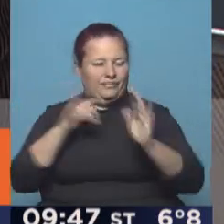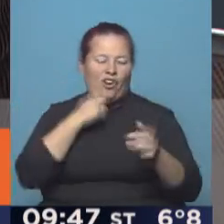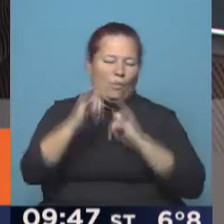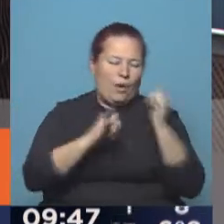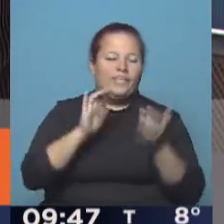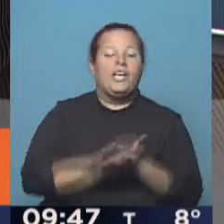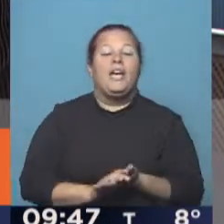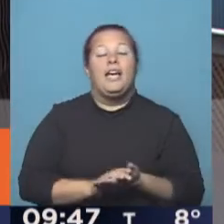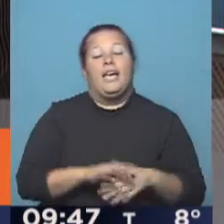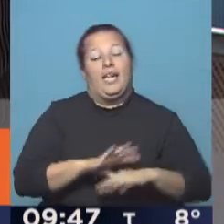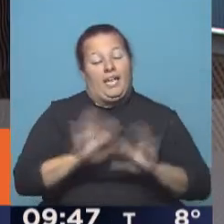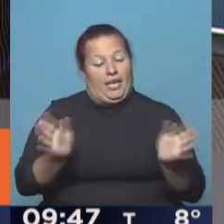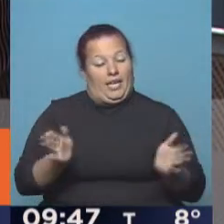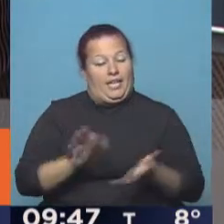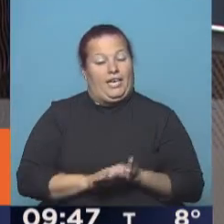anécdota.